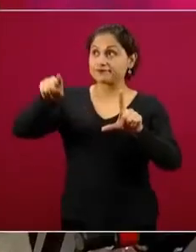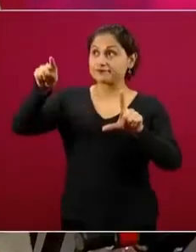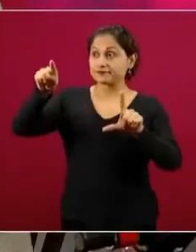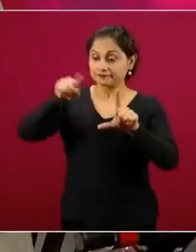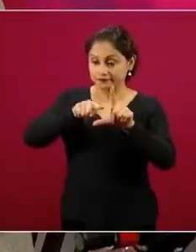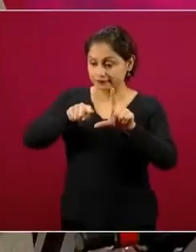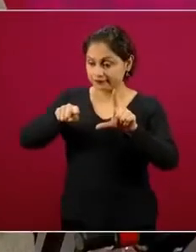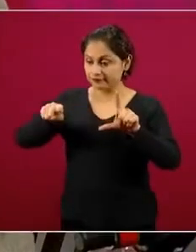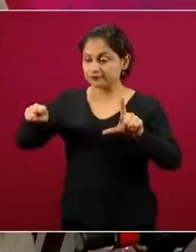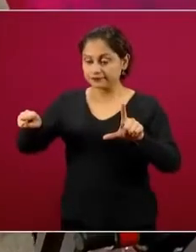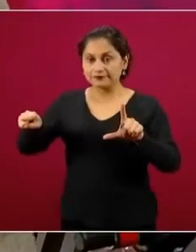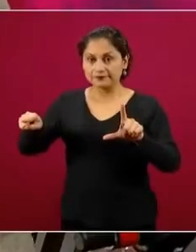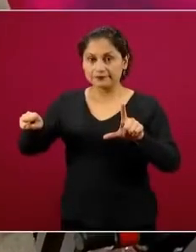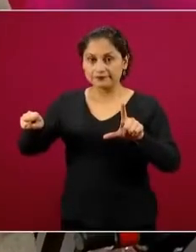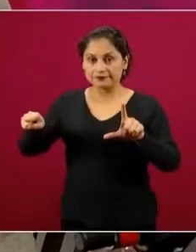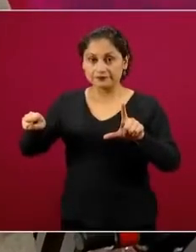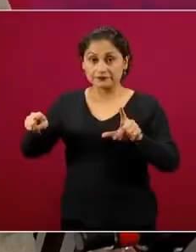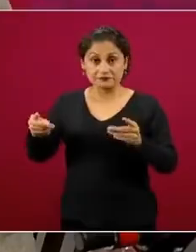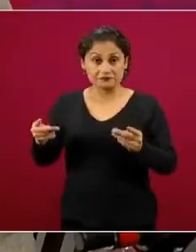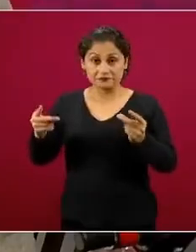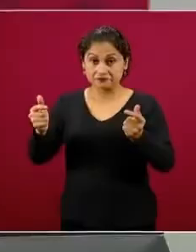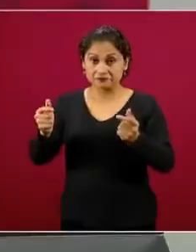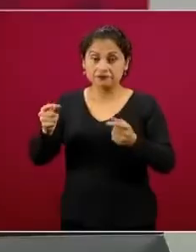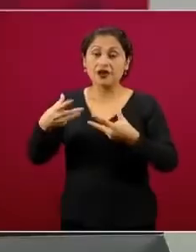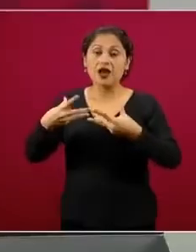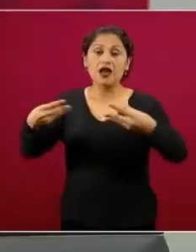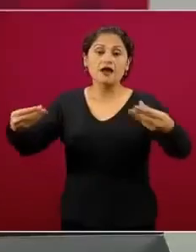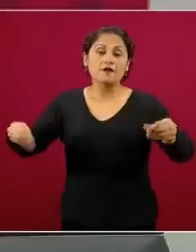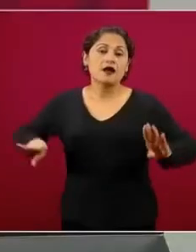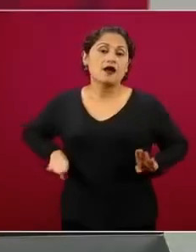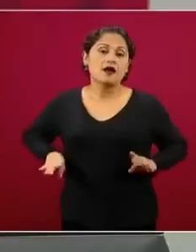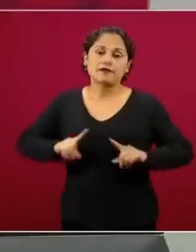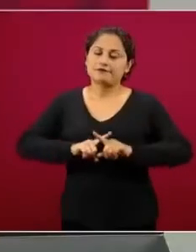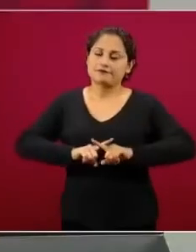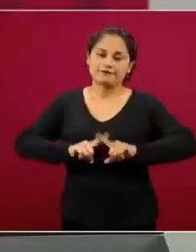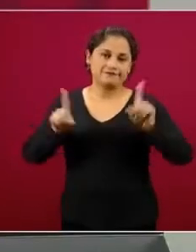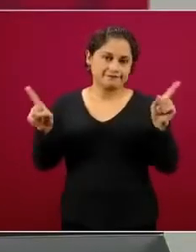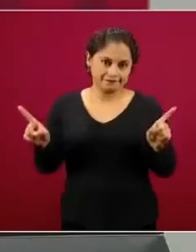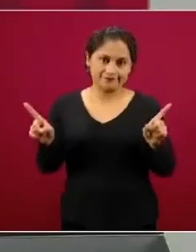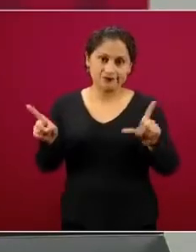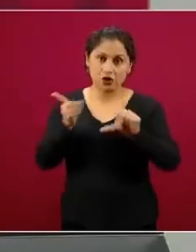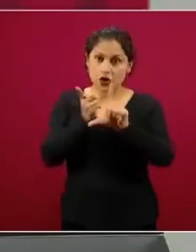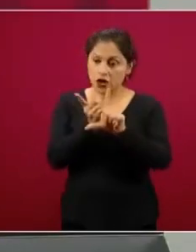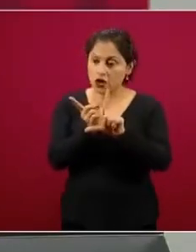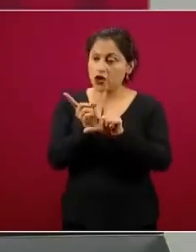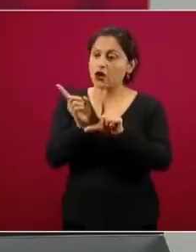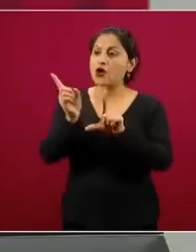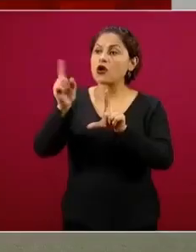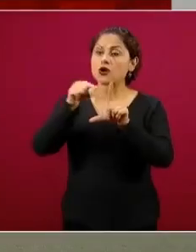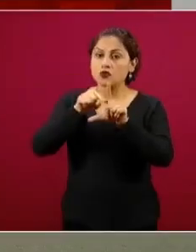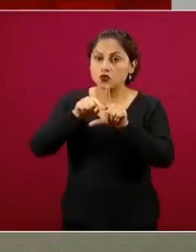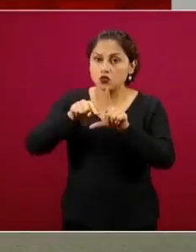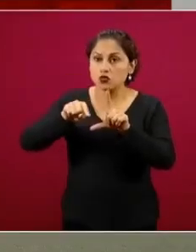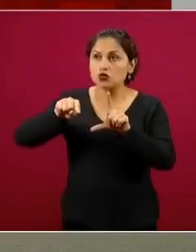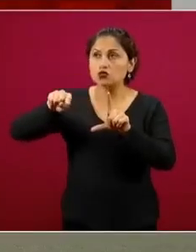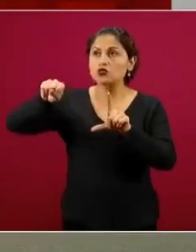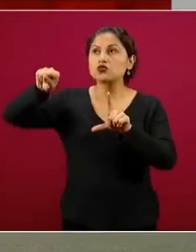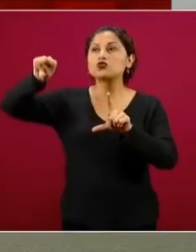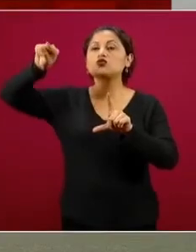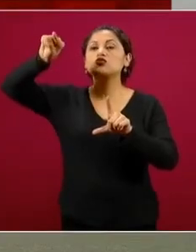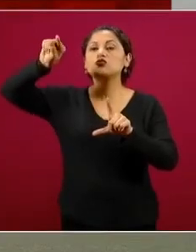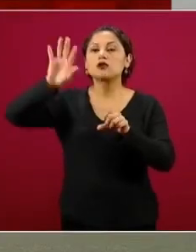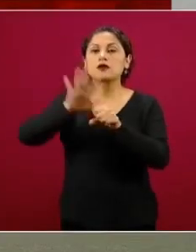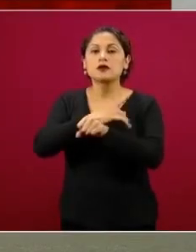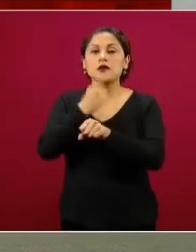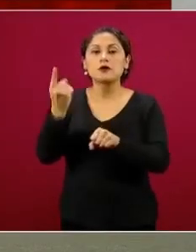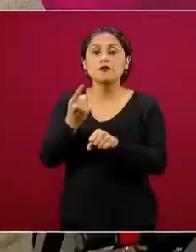anterior. Así no se comportan las epidemias de enfermedades infecciosas. La curva es curva porque aumenta el número de